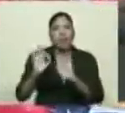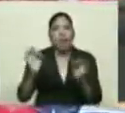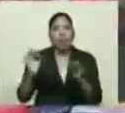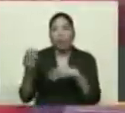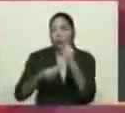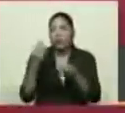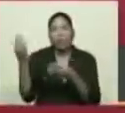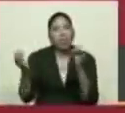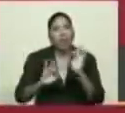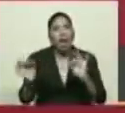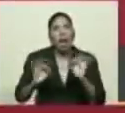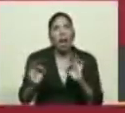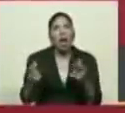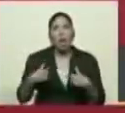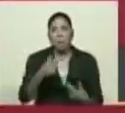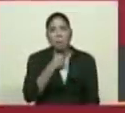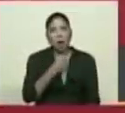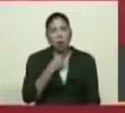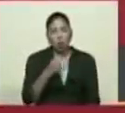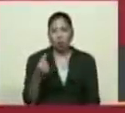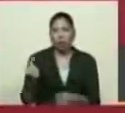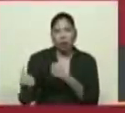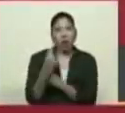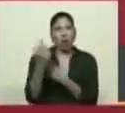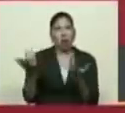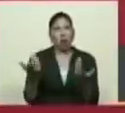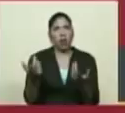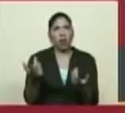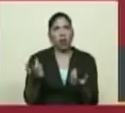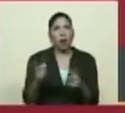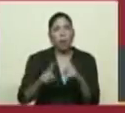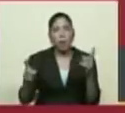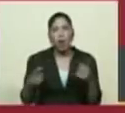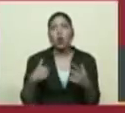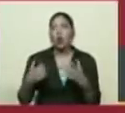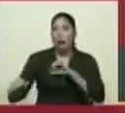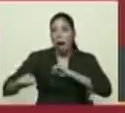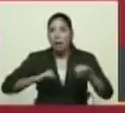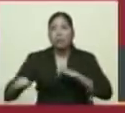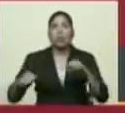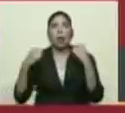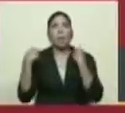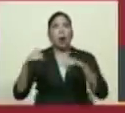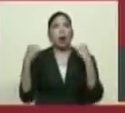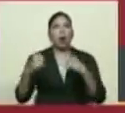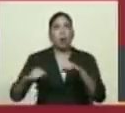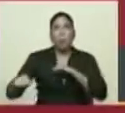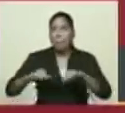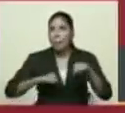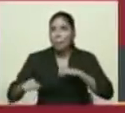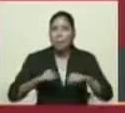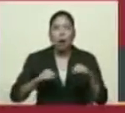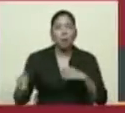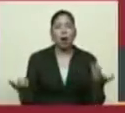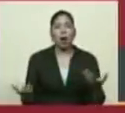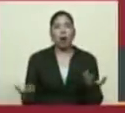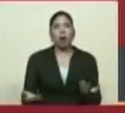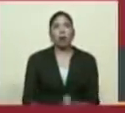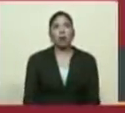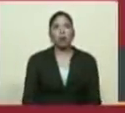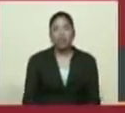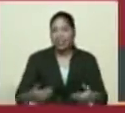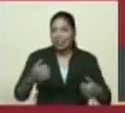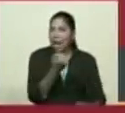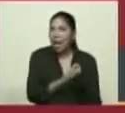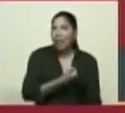A mí me gusta la crítica y la autocrítica desde la práctica, desde la acción, desde la lucha, desde el